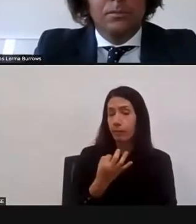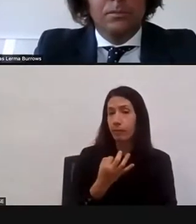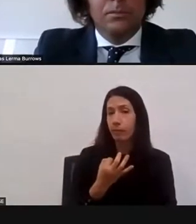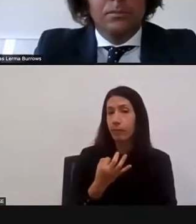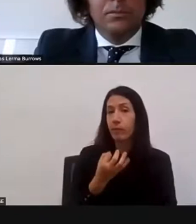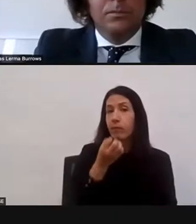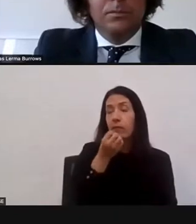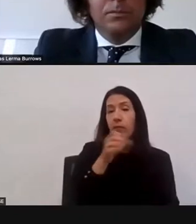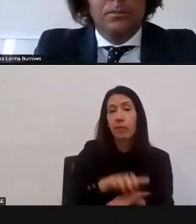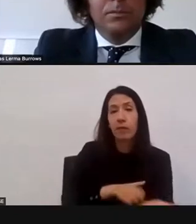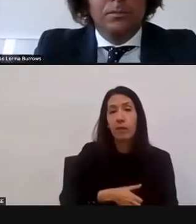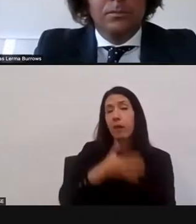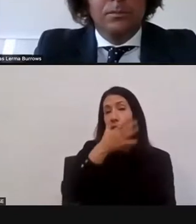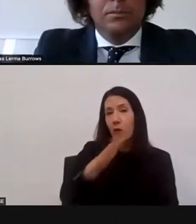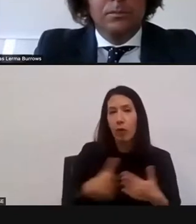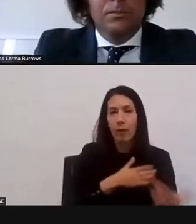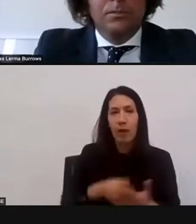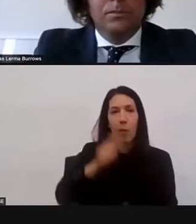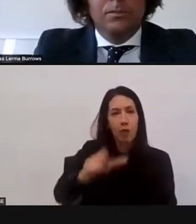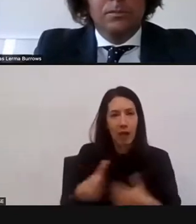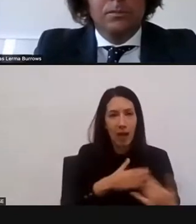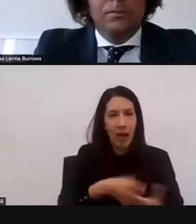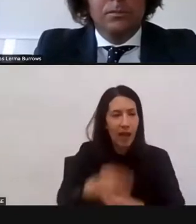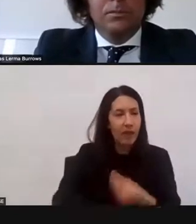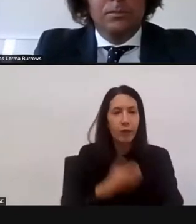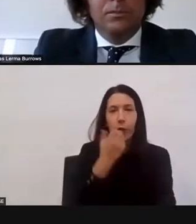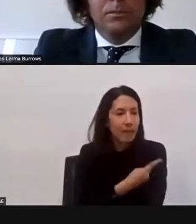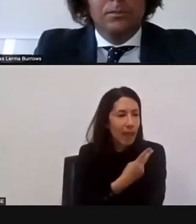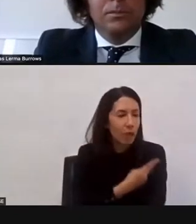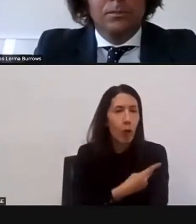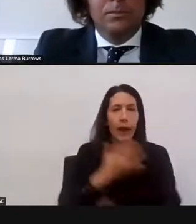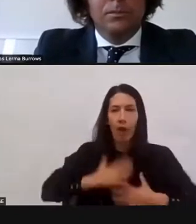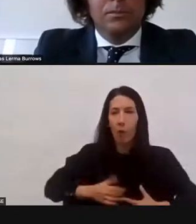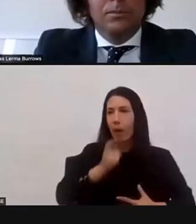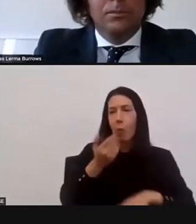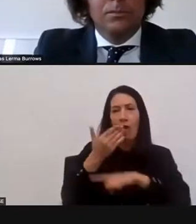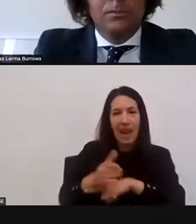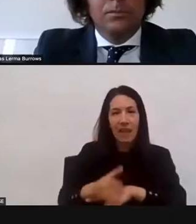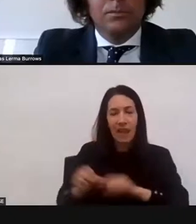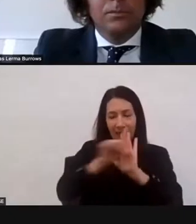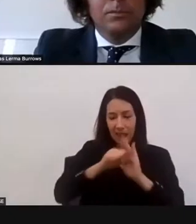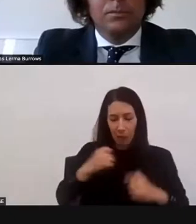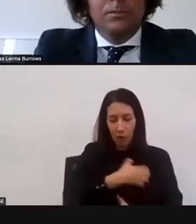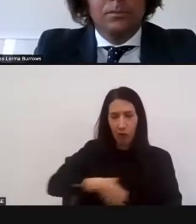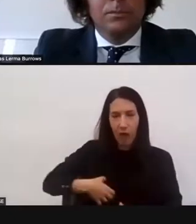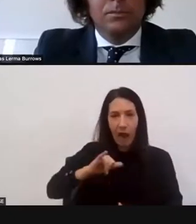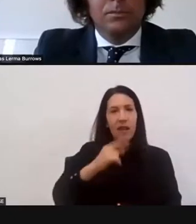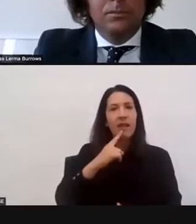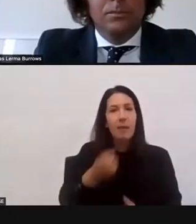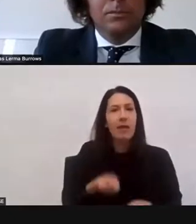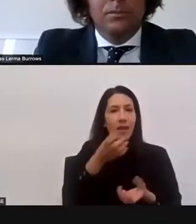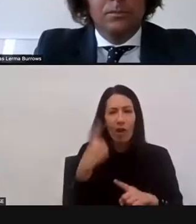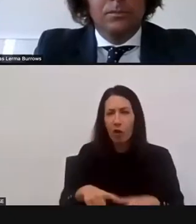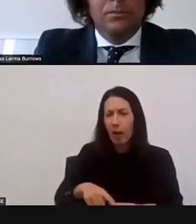denuncia la descripción del autor, vestimenta, tatuajes, banderas, símbolos que portara, las expresiones o comentarios del autor lo más